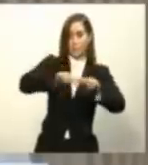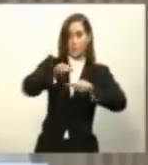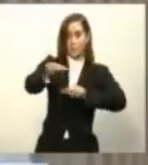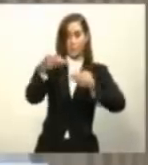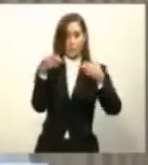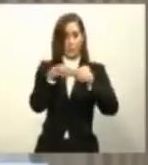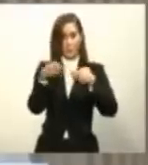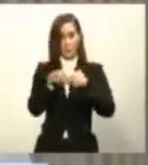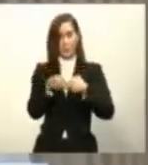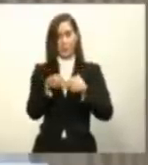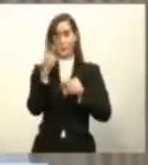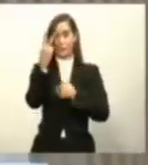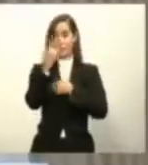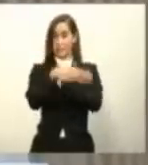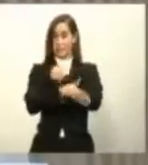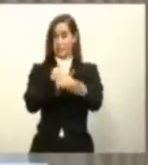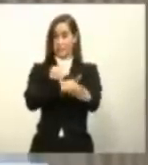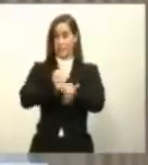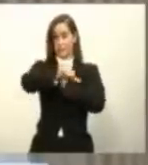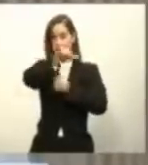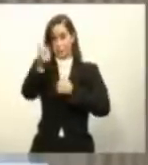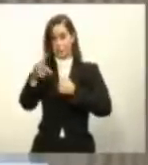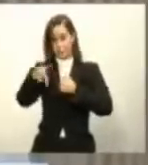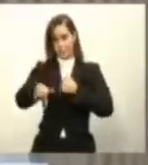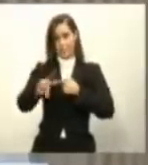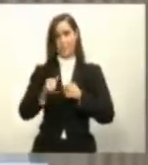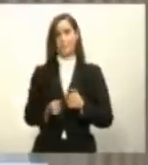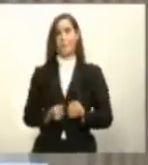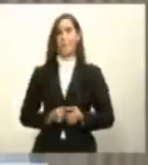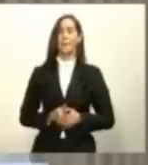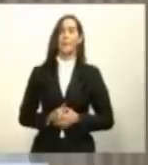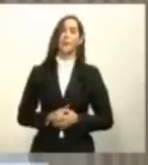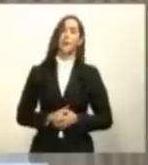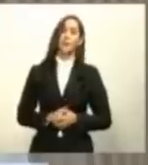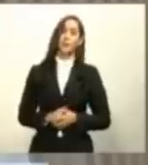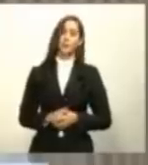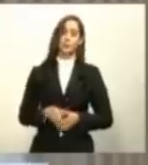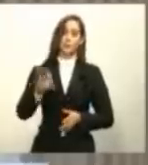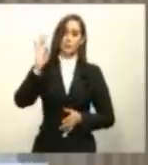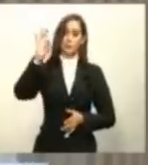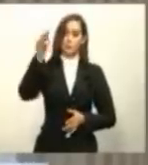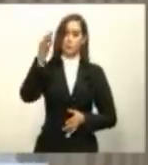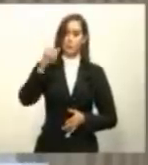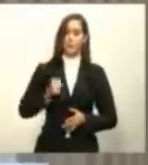de energía de un país a otro. Noveno,